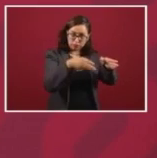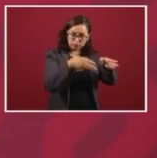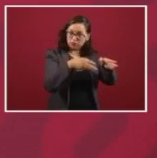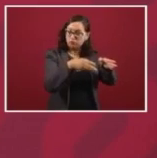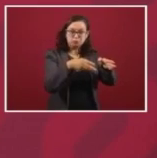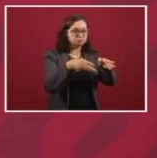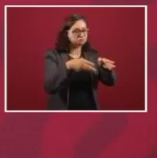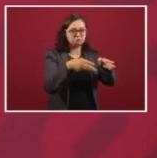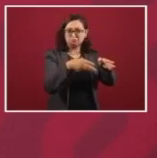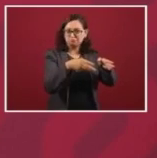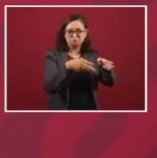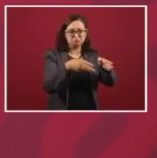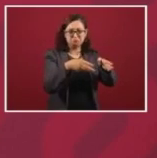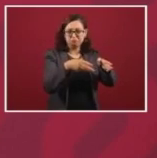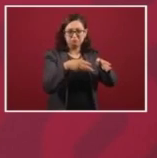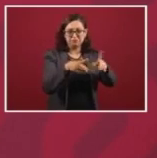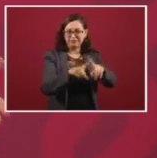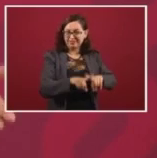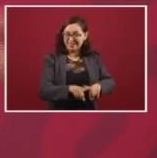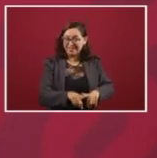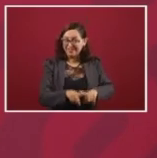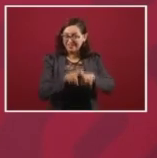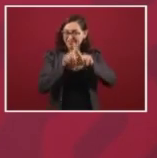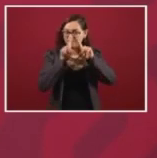porque crecimiento es